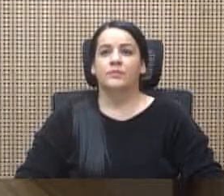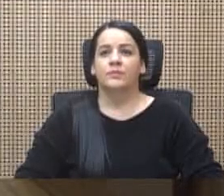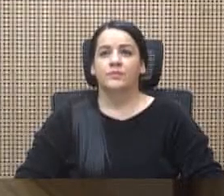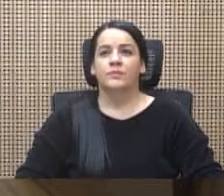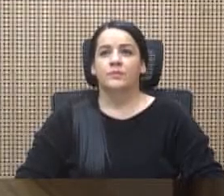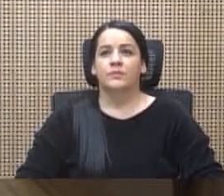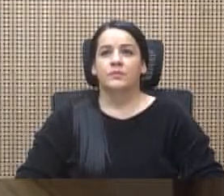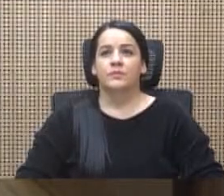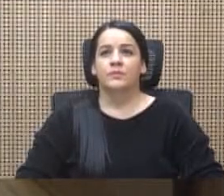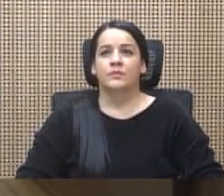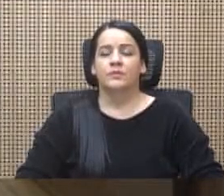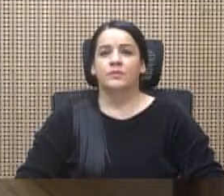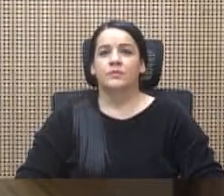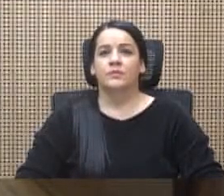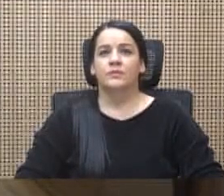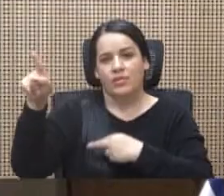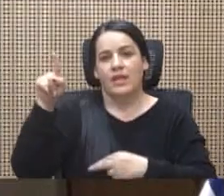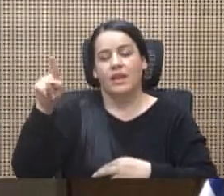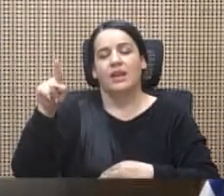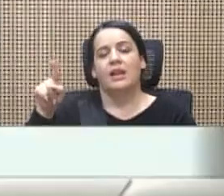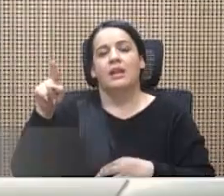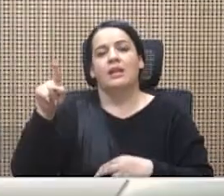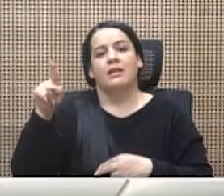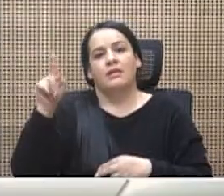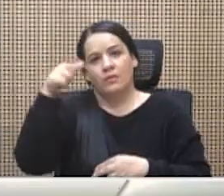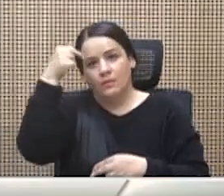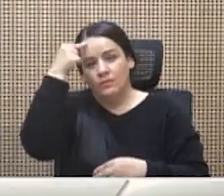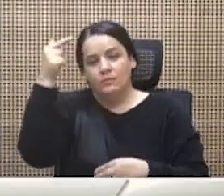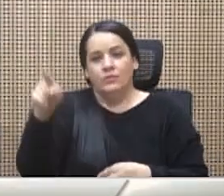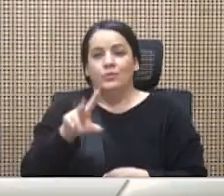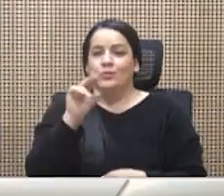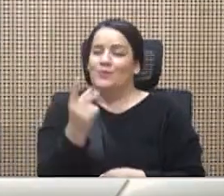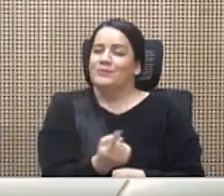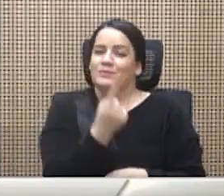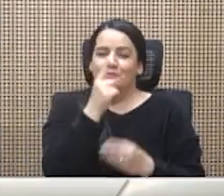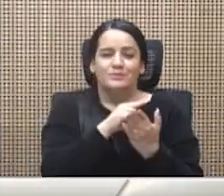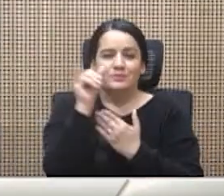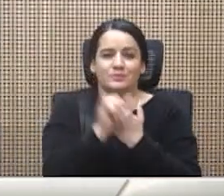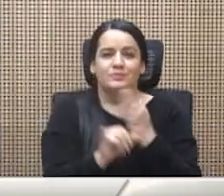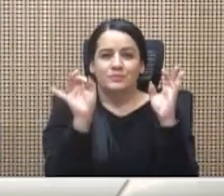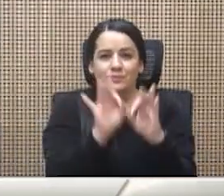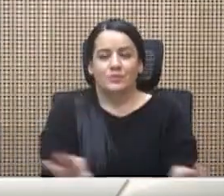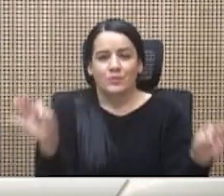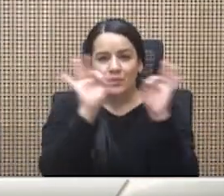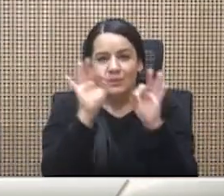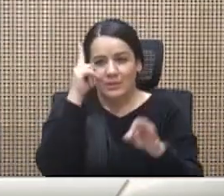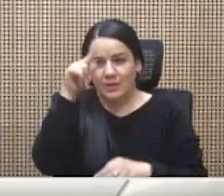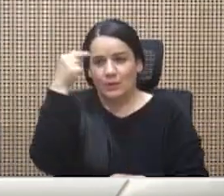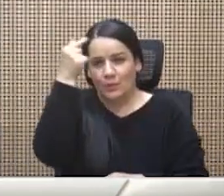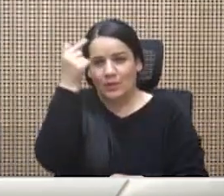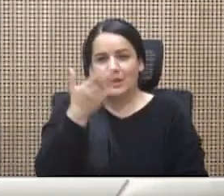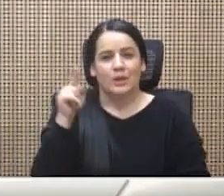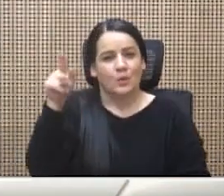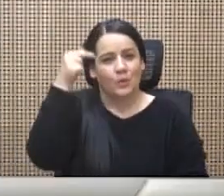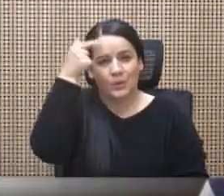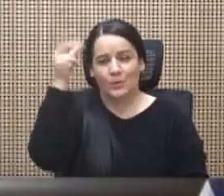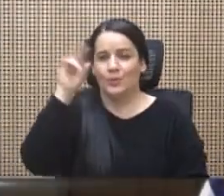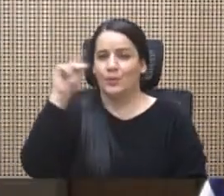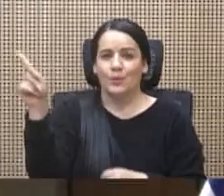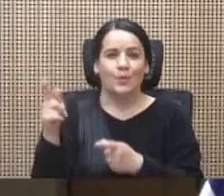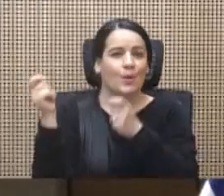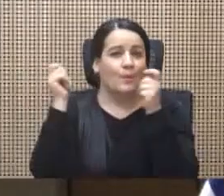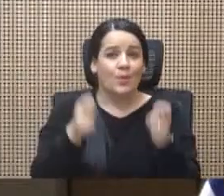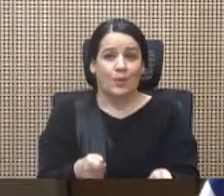al gobierno por no convocarlo a tiempo no es el único proyecto importante para el gobierno que el gobierno no convocó